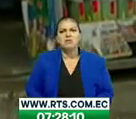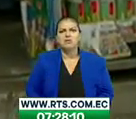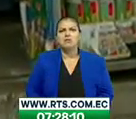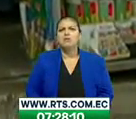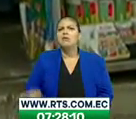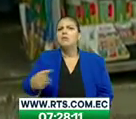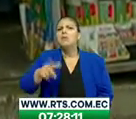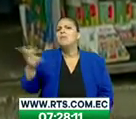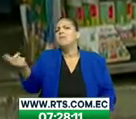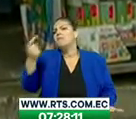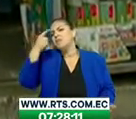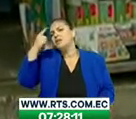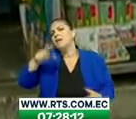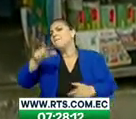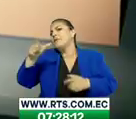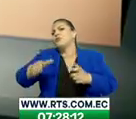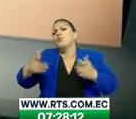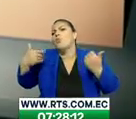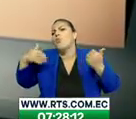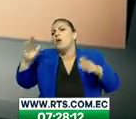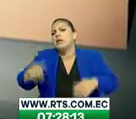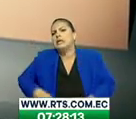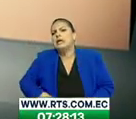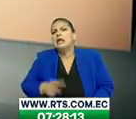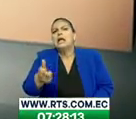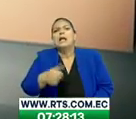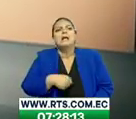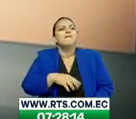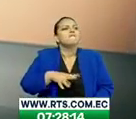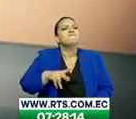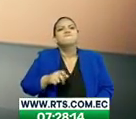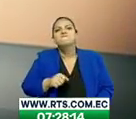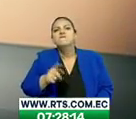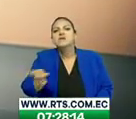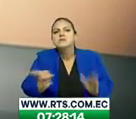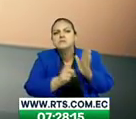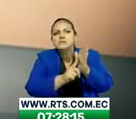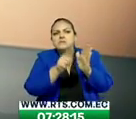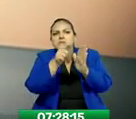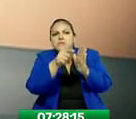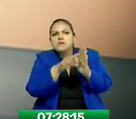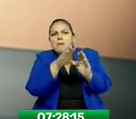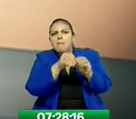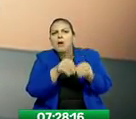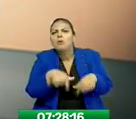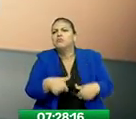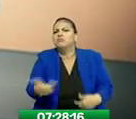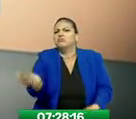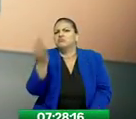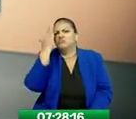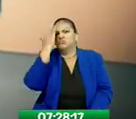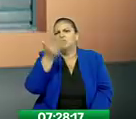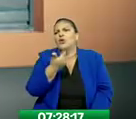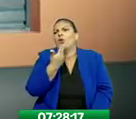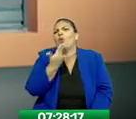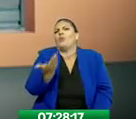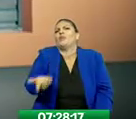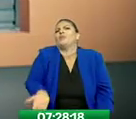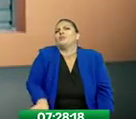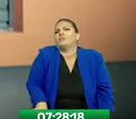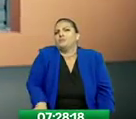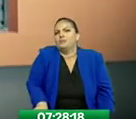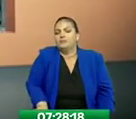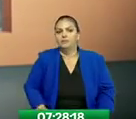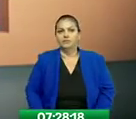es el ladrón mismo de adentro. El guardia de seguridad narró a la fiscalía que mientras realizaba sus rondas